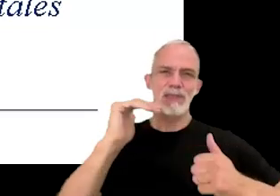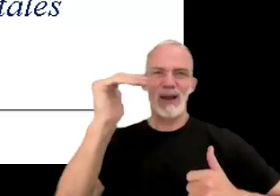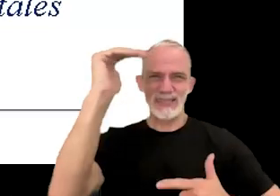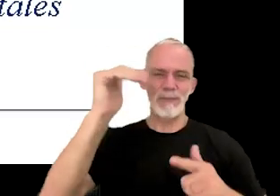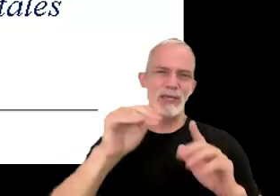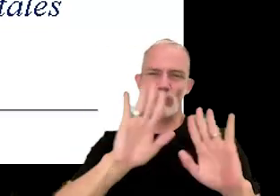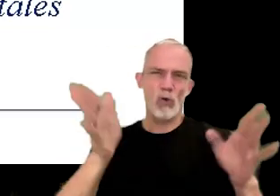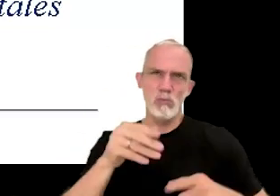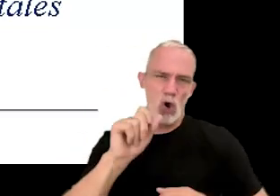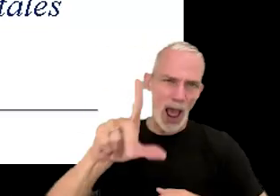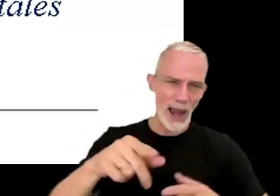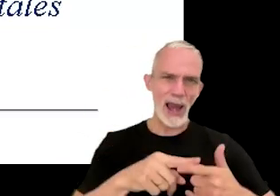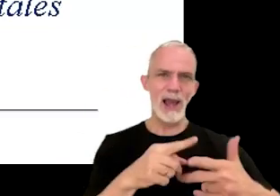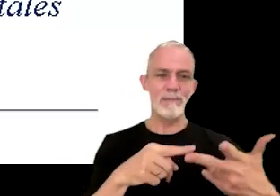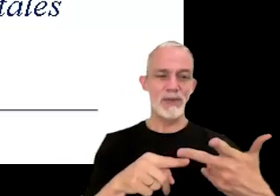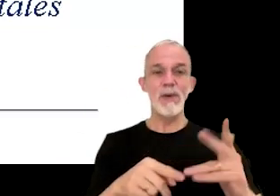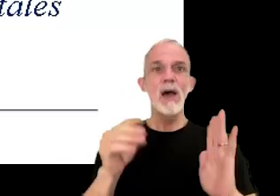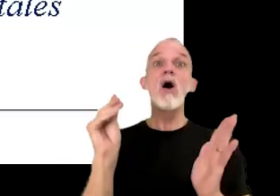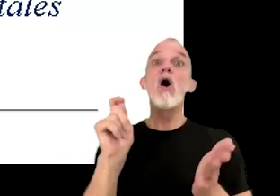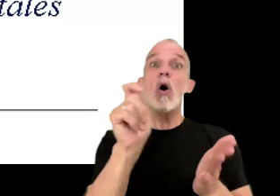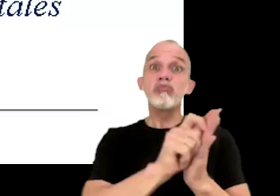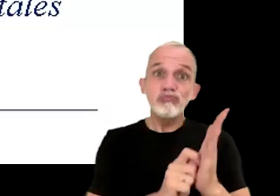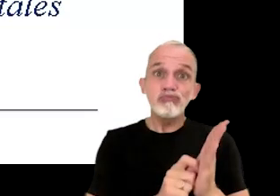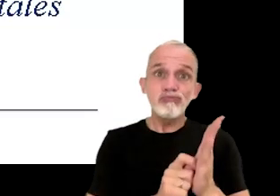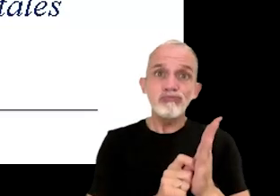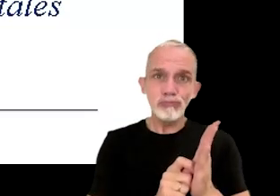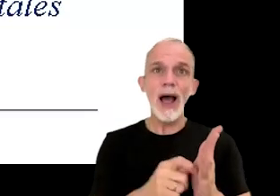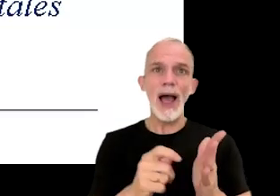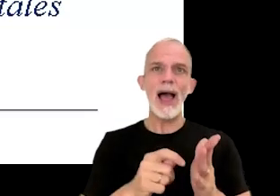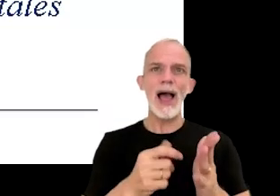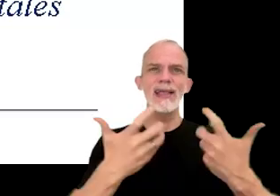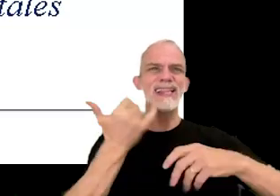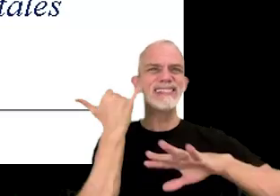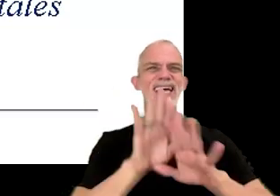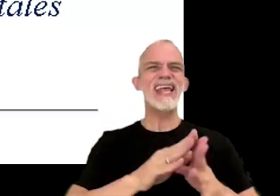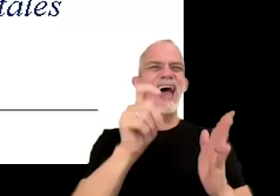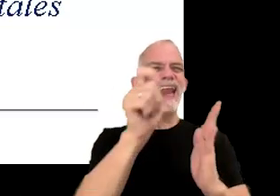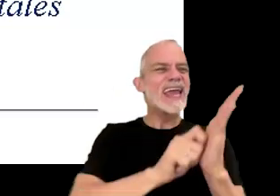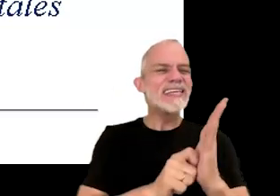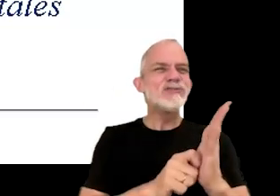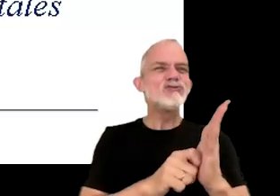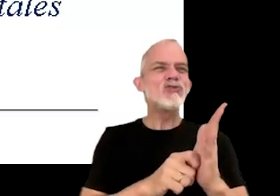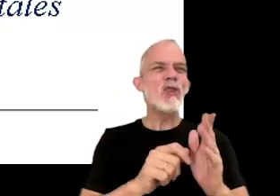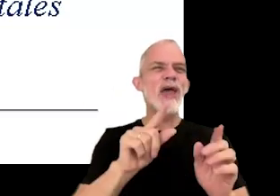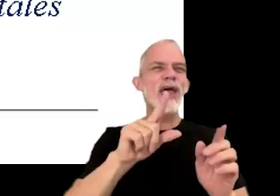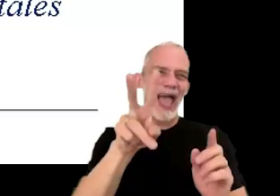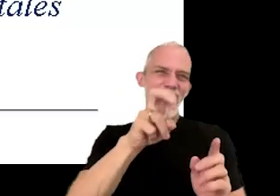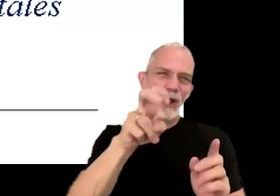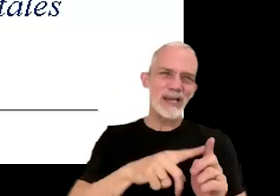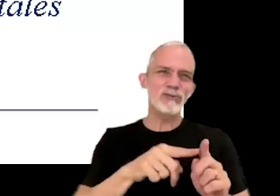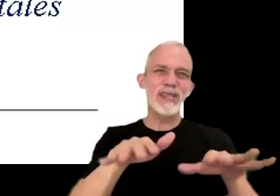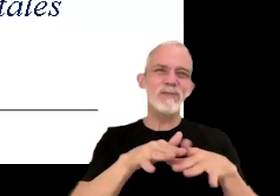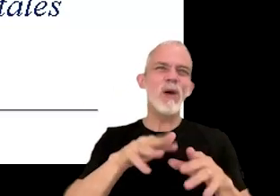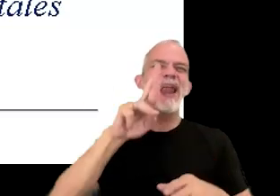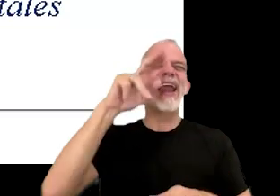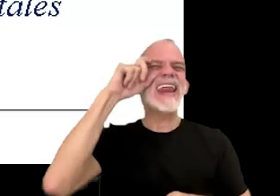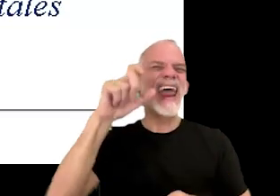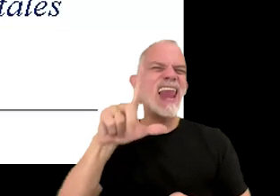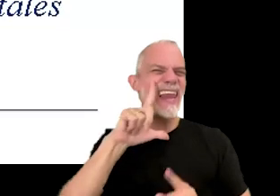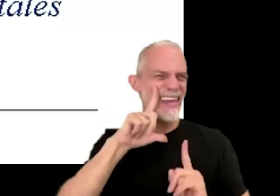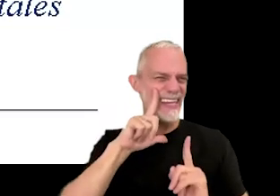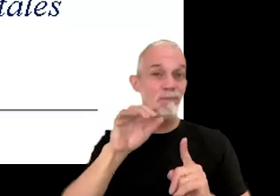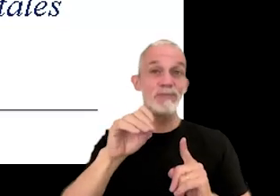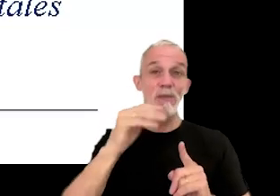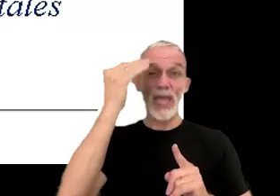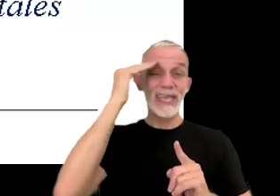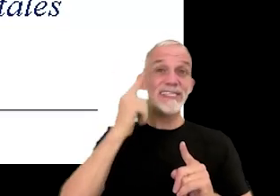encuentra registrado en el servicio Registro de Locaciones de Inmuebles, RELI, dentro de los 15